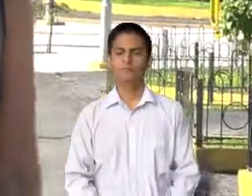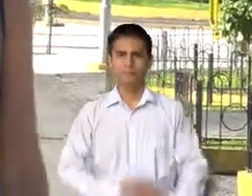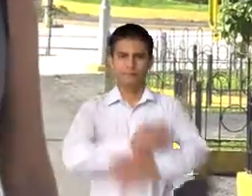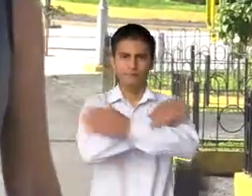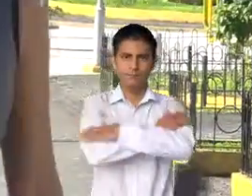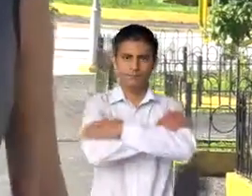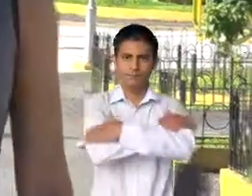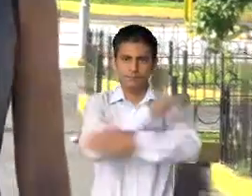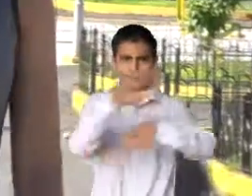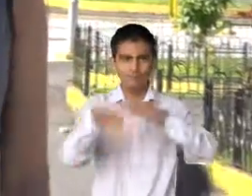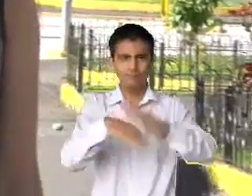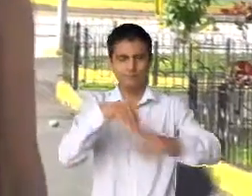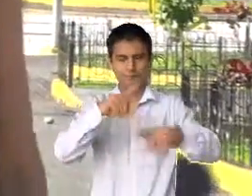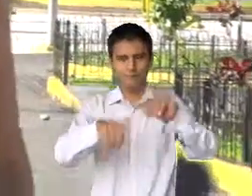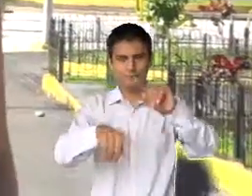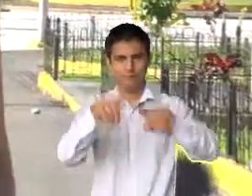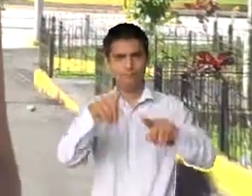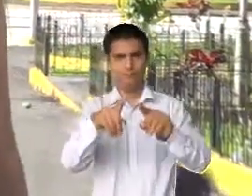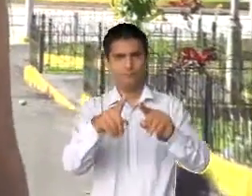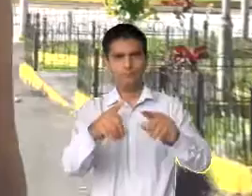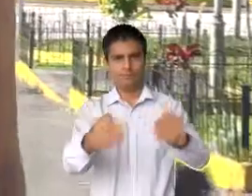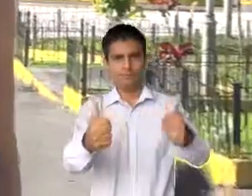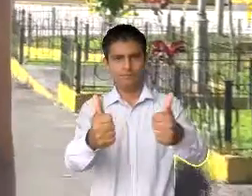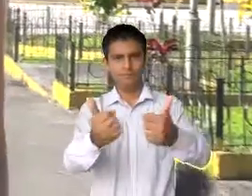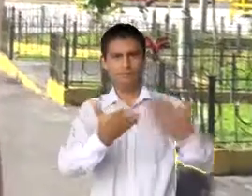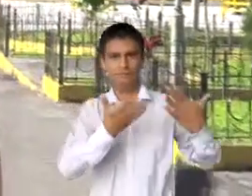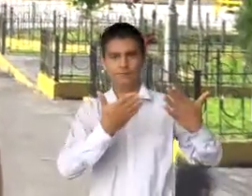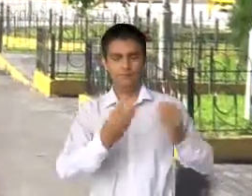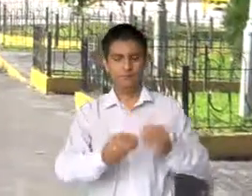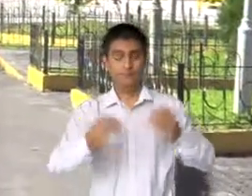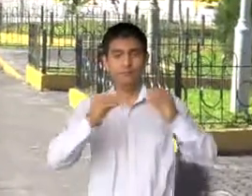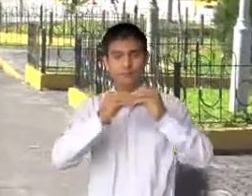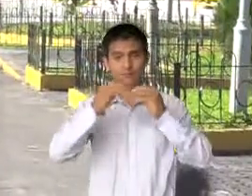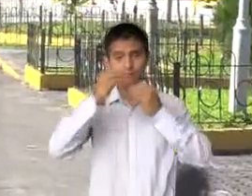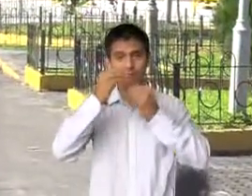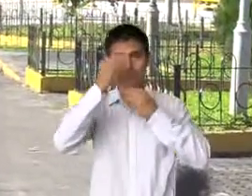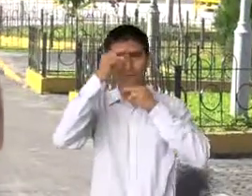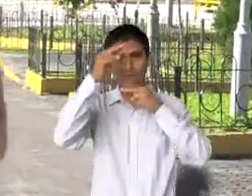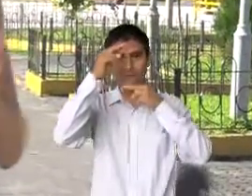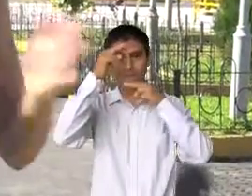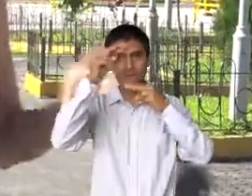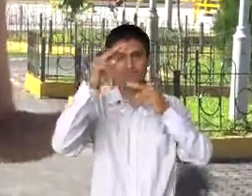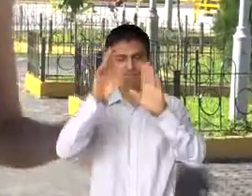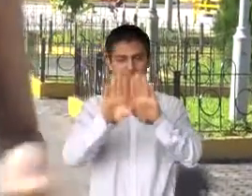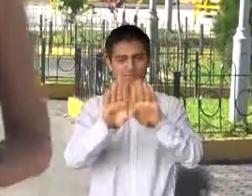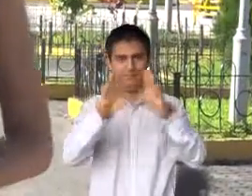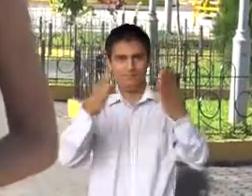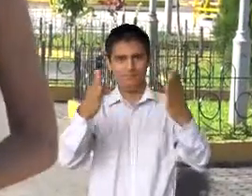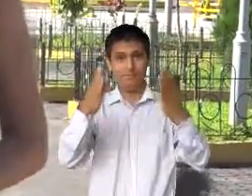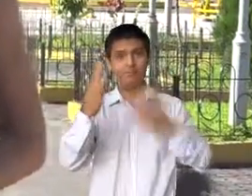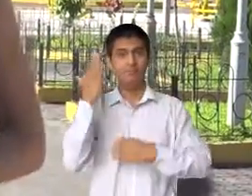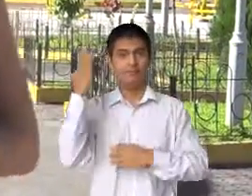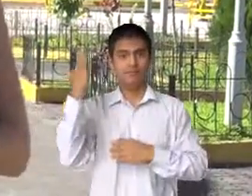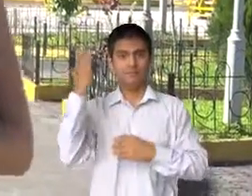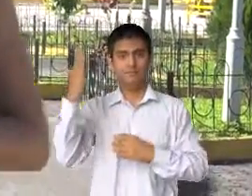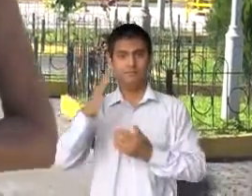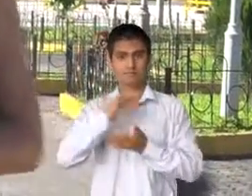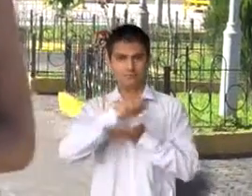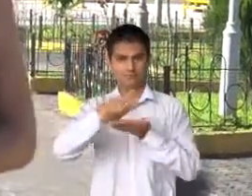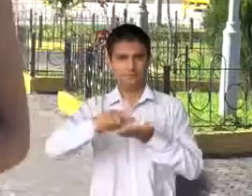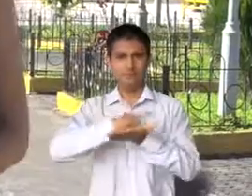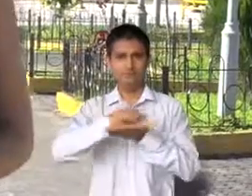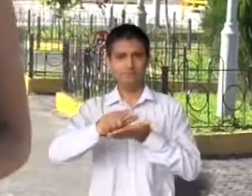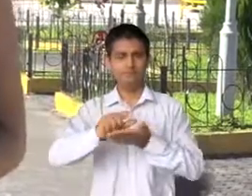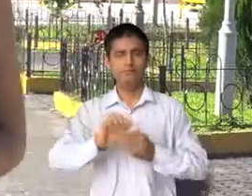Cordiales saludos, amigos y amigas televidentes. Bienvenidos una vez más a su noticiero Puerta Abierta de la Alcaldía de Lago